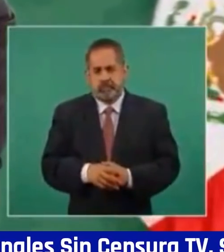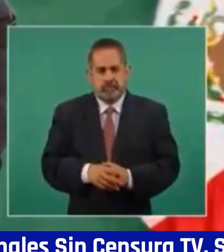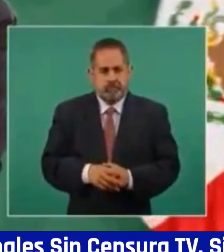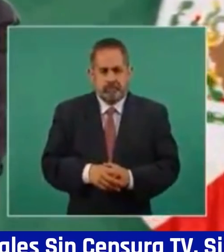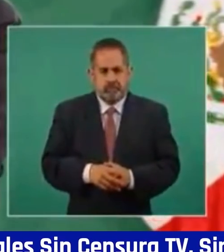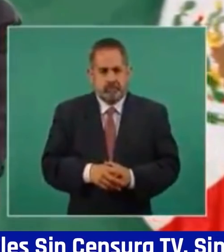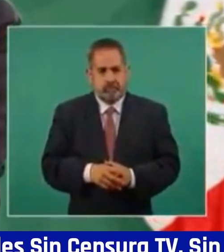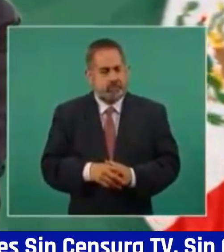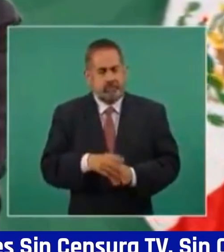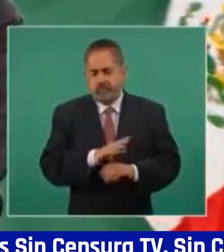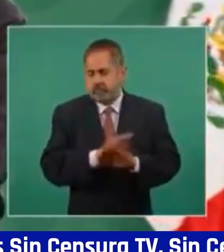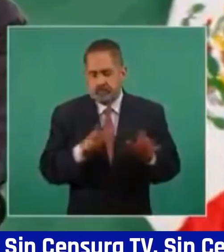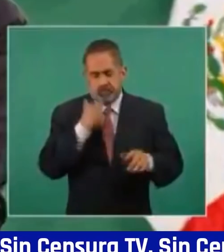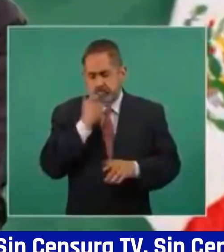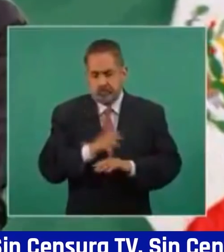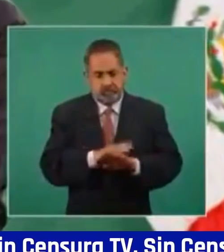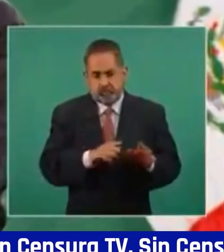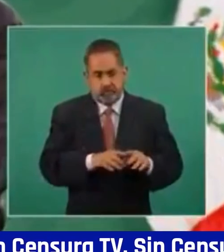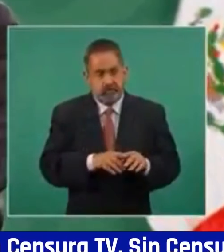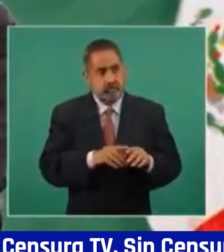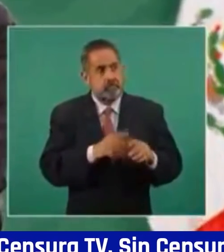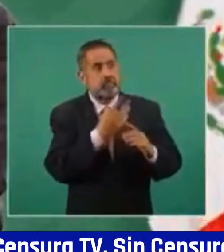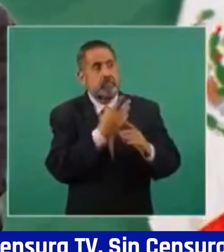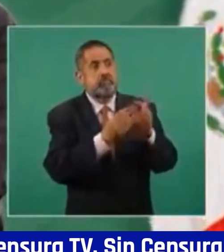y que se siga